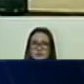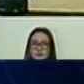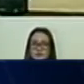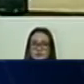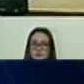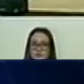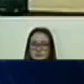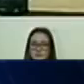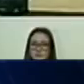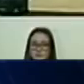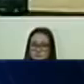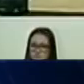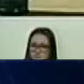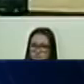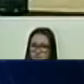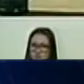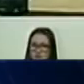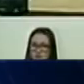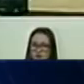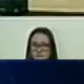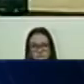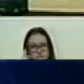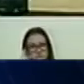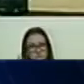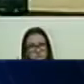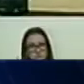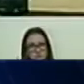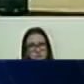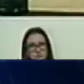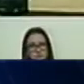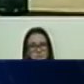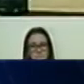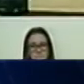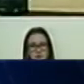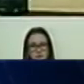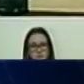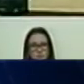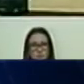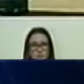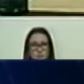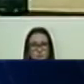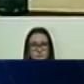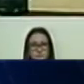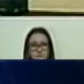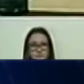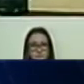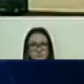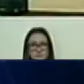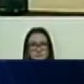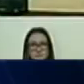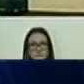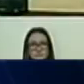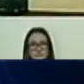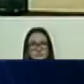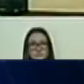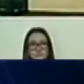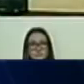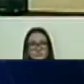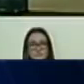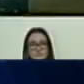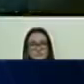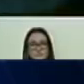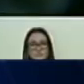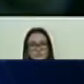nos va a permitir, respetando las cuotas de la OPEC, aumentar la producción y llevarla al nivel que tenemos que